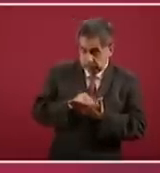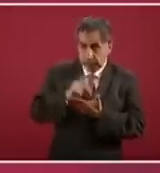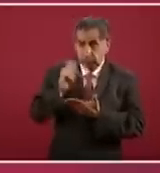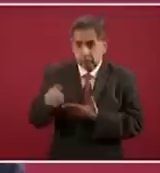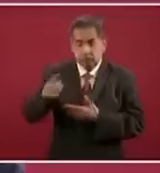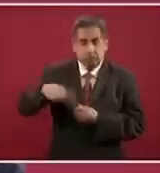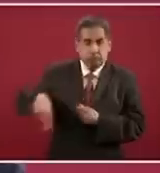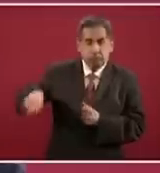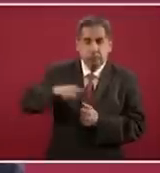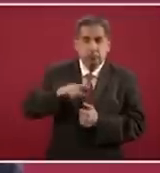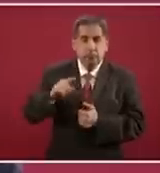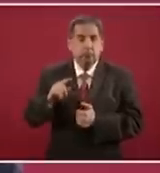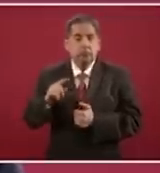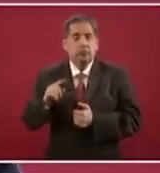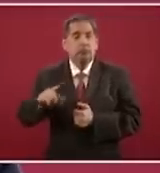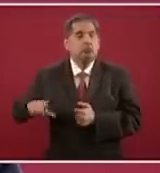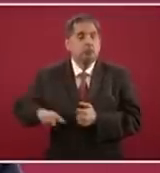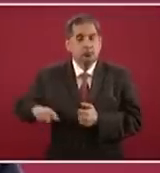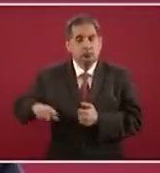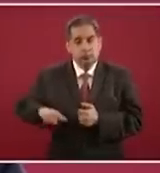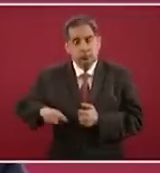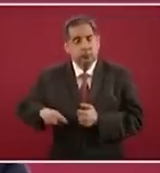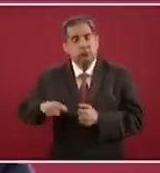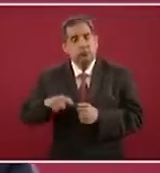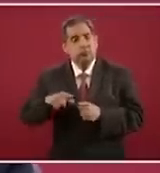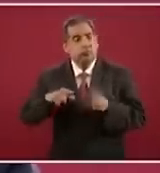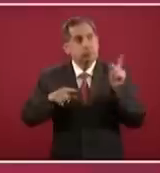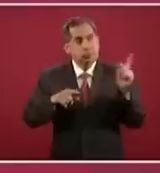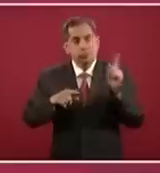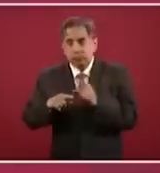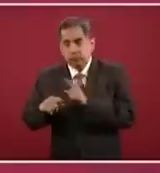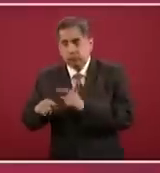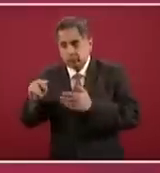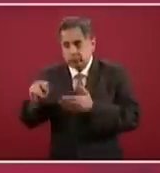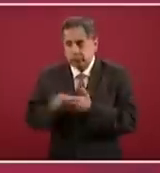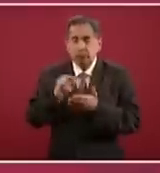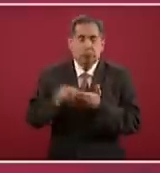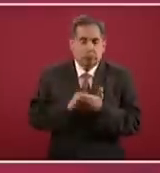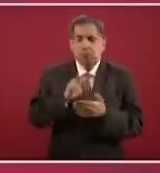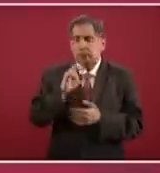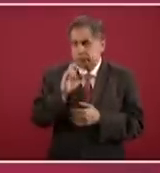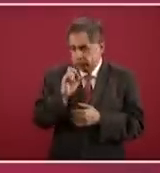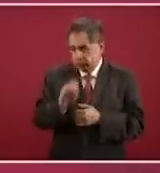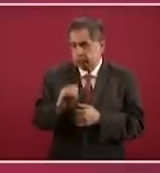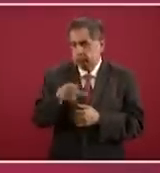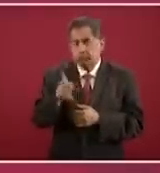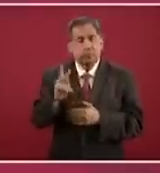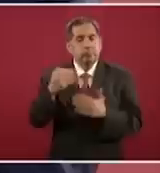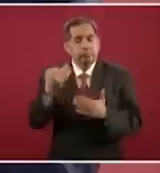es el acuerdo de los gobiernos y falta que